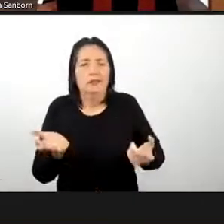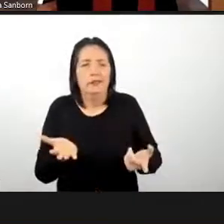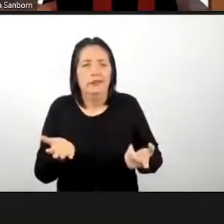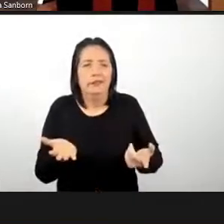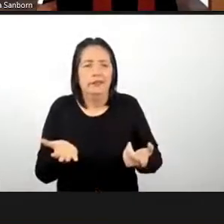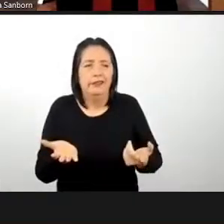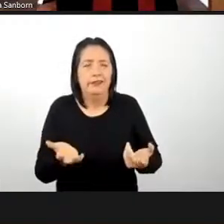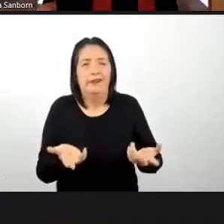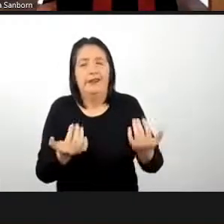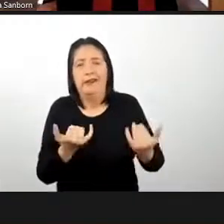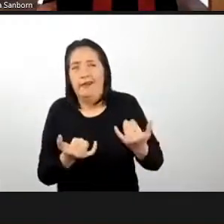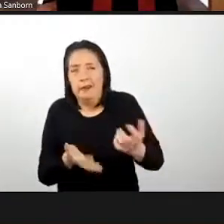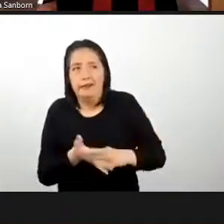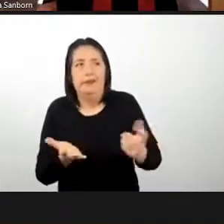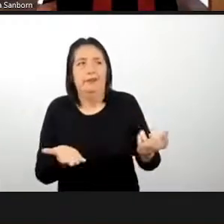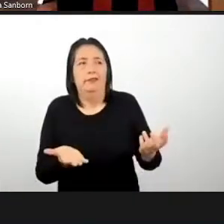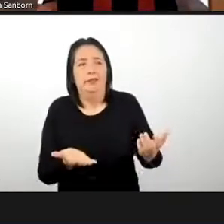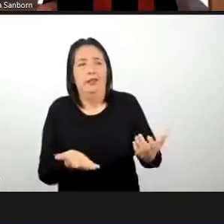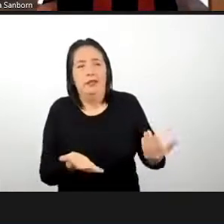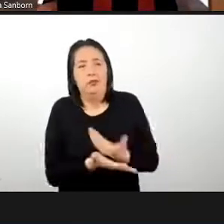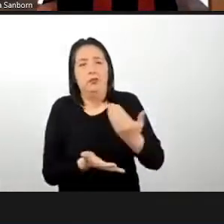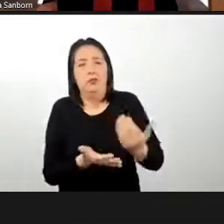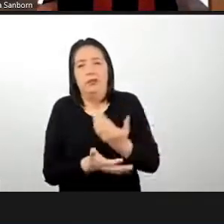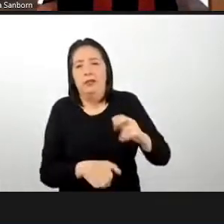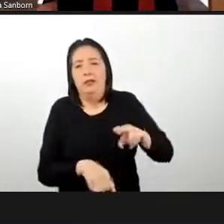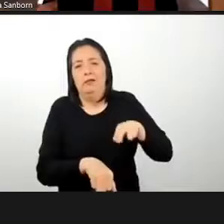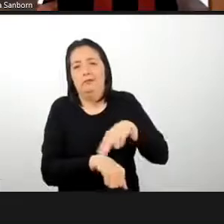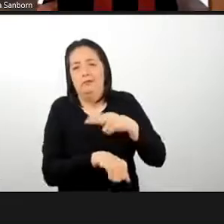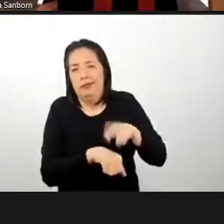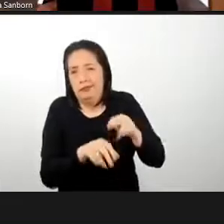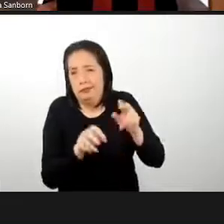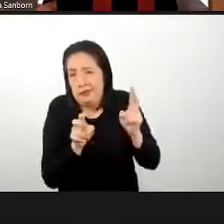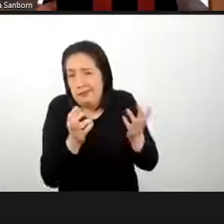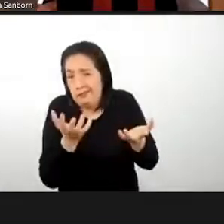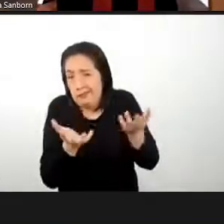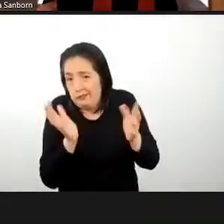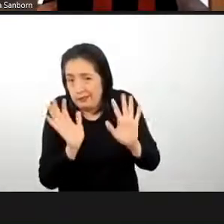normalidad? Si es que estamos en ella, ¿no? Lo cual dudo. Bueno,